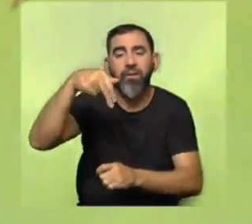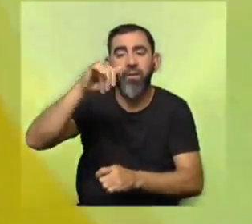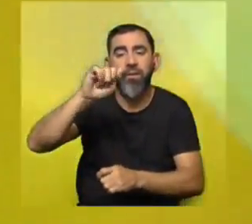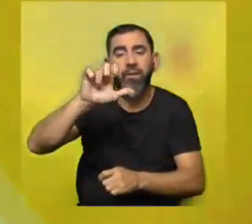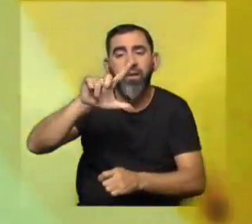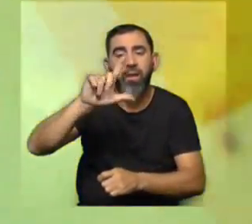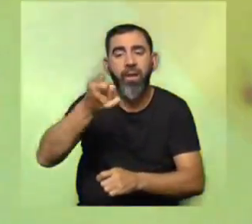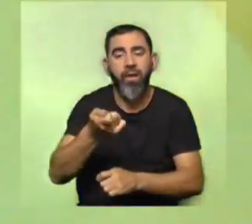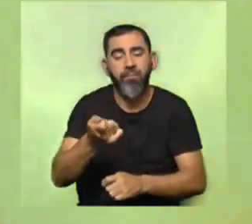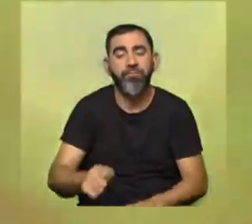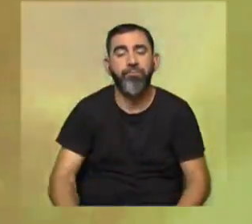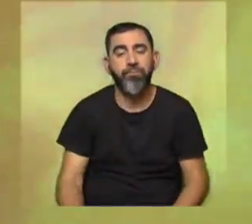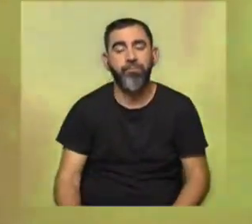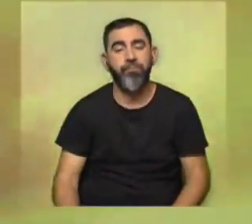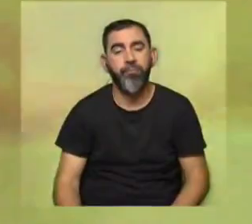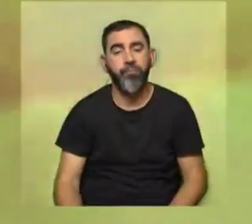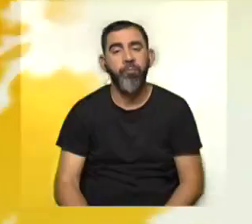y lo empezamos a compartir.